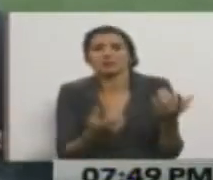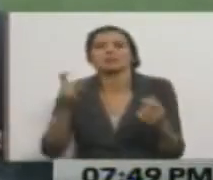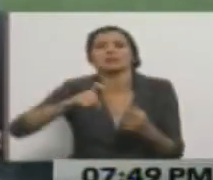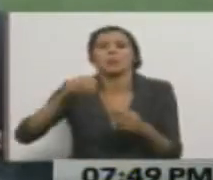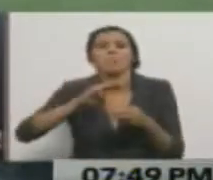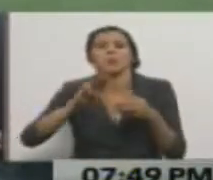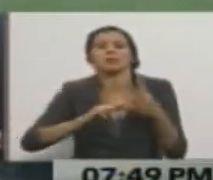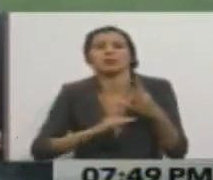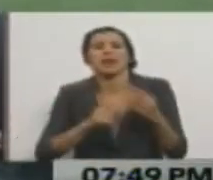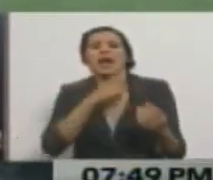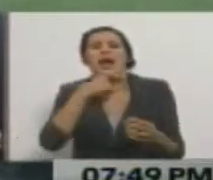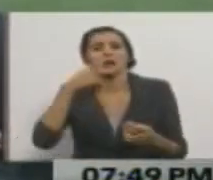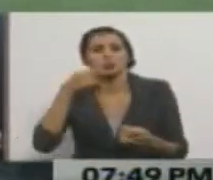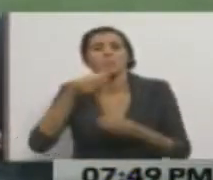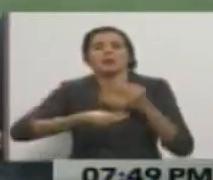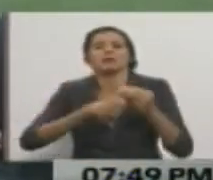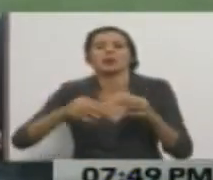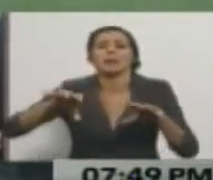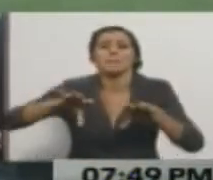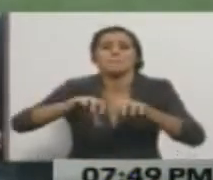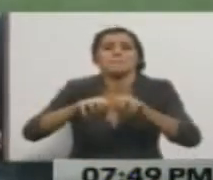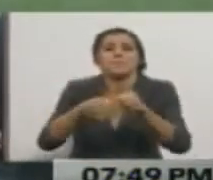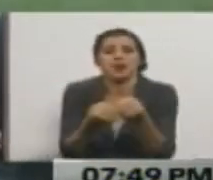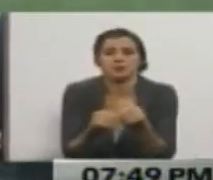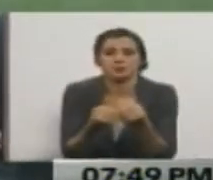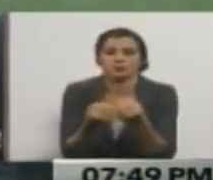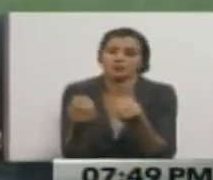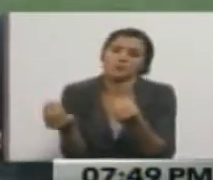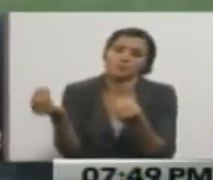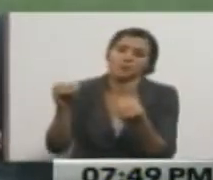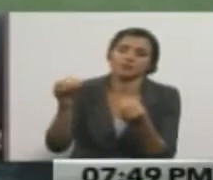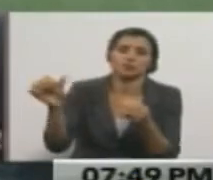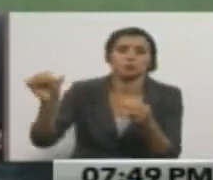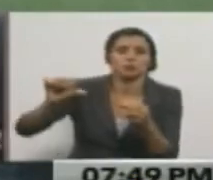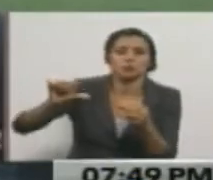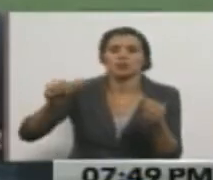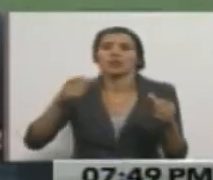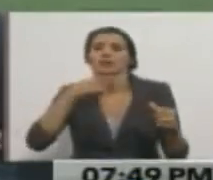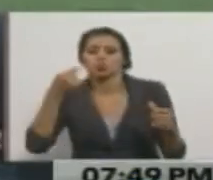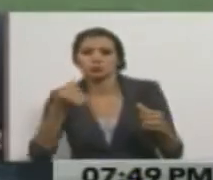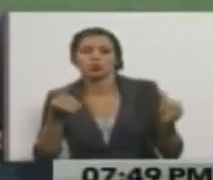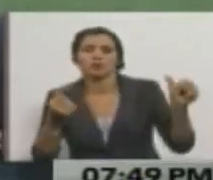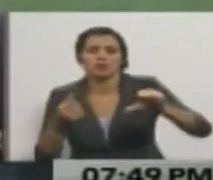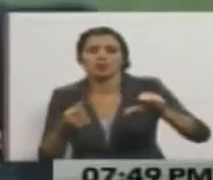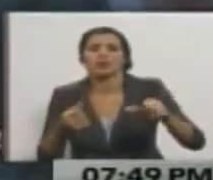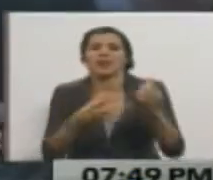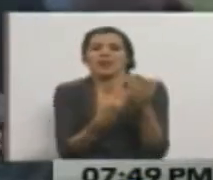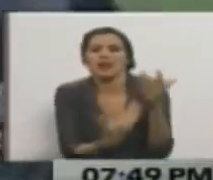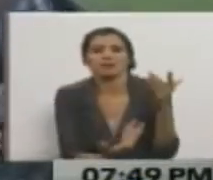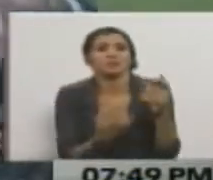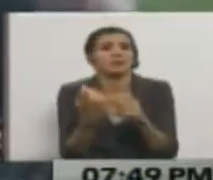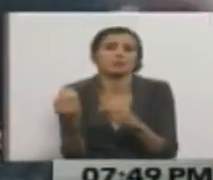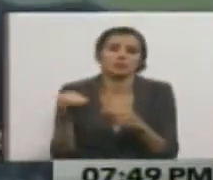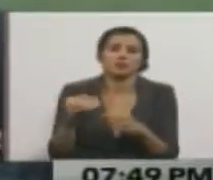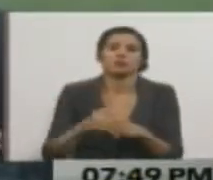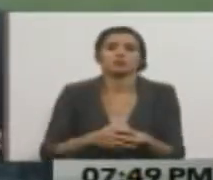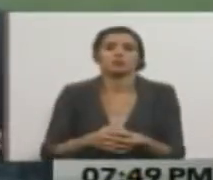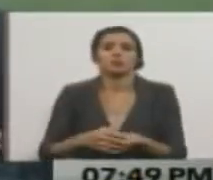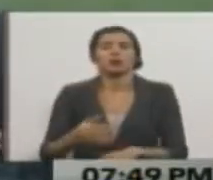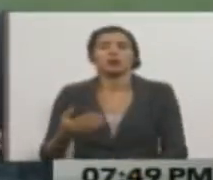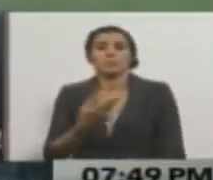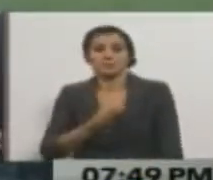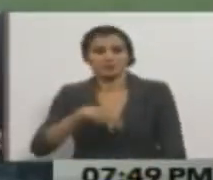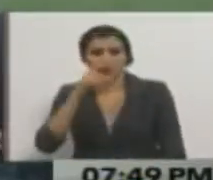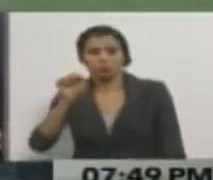del azúcar y todo eso. Entiendo que el señor presidente de la República asignó generales para cada área, lo cual